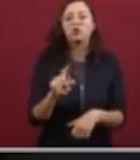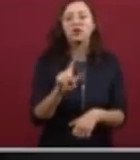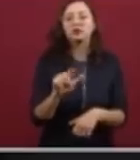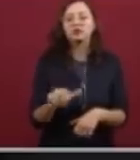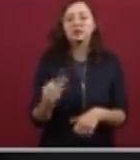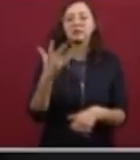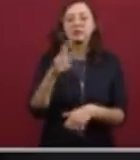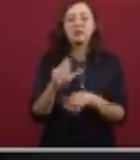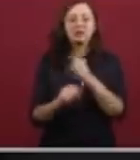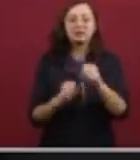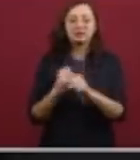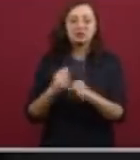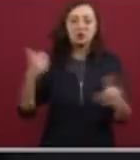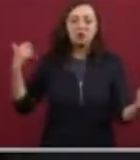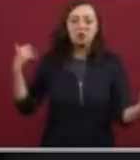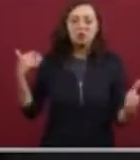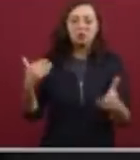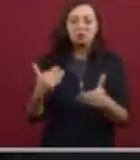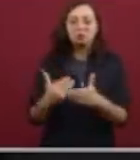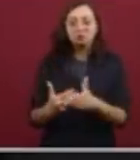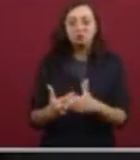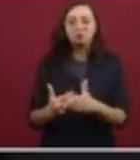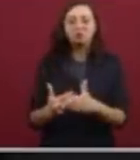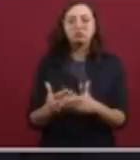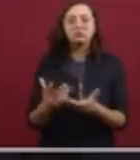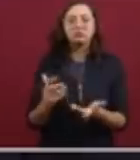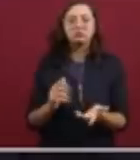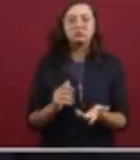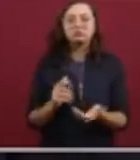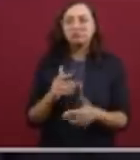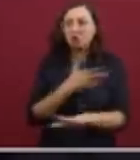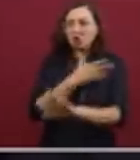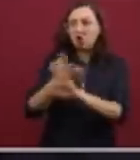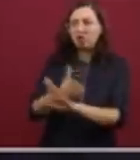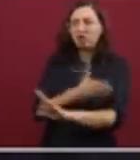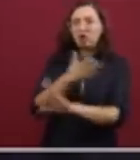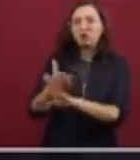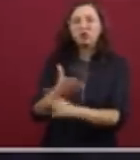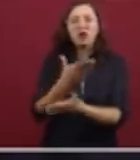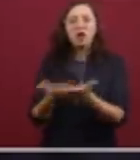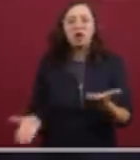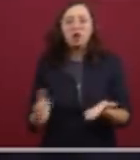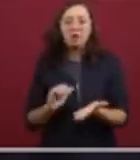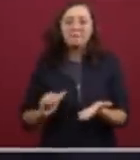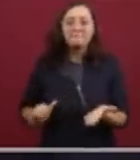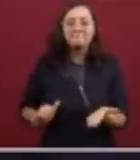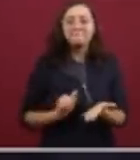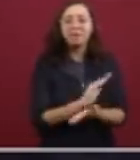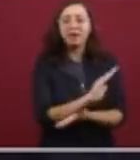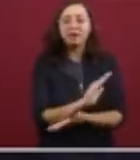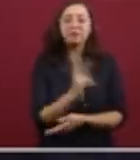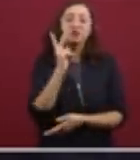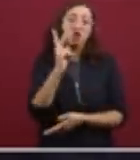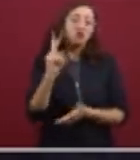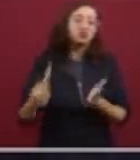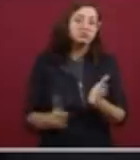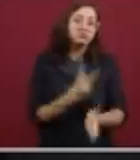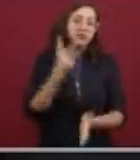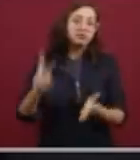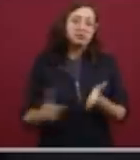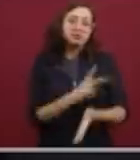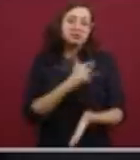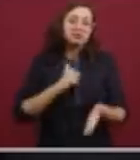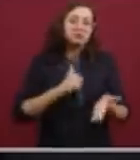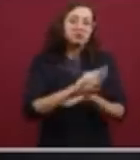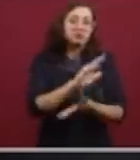década y por lo cual ha sido despedido injustificadamente. Está viviendo el segundo despido injustificado ante